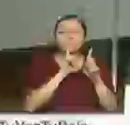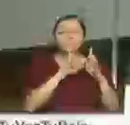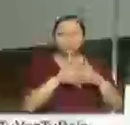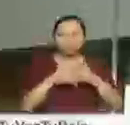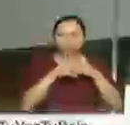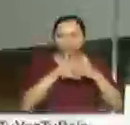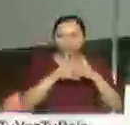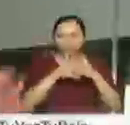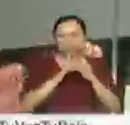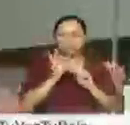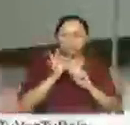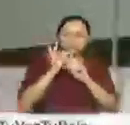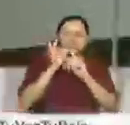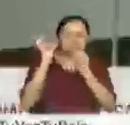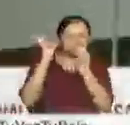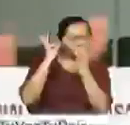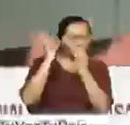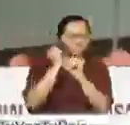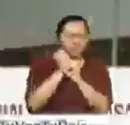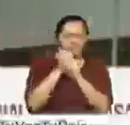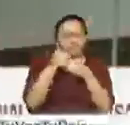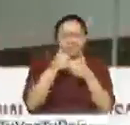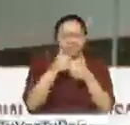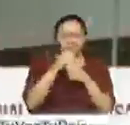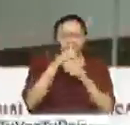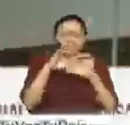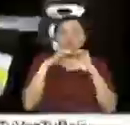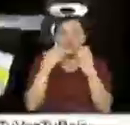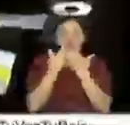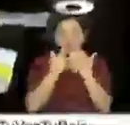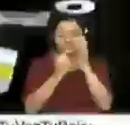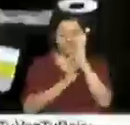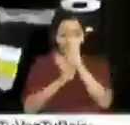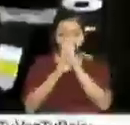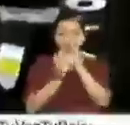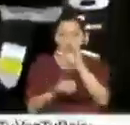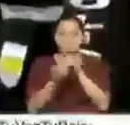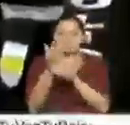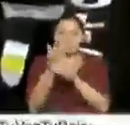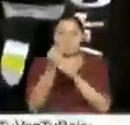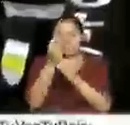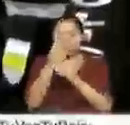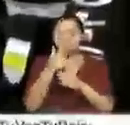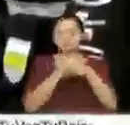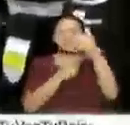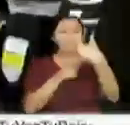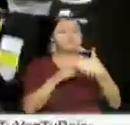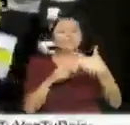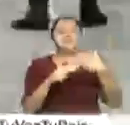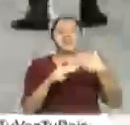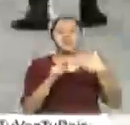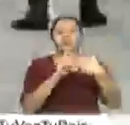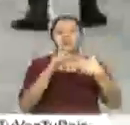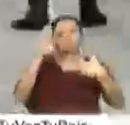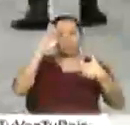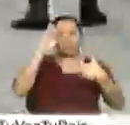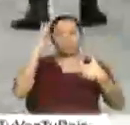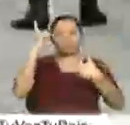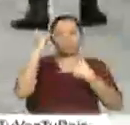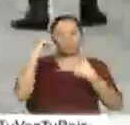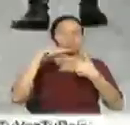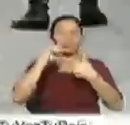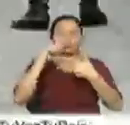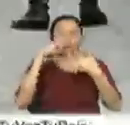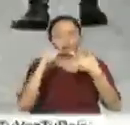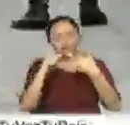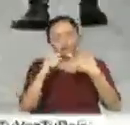La presidenta de dicha comisión, María Augusta Calle, indicó que no se trata de instaurar una tercera fuerza del orden, sino de viabilizar